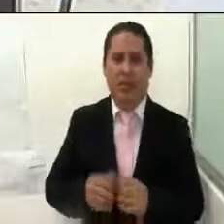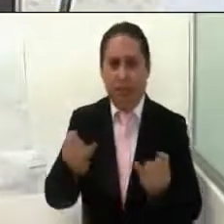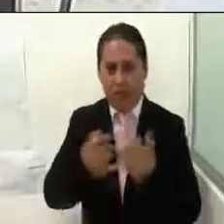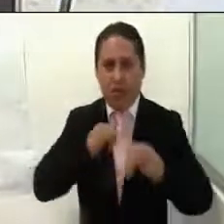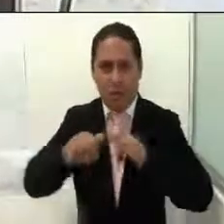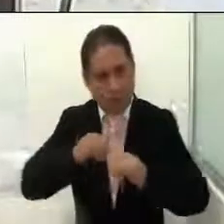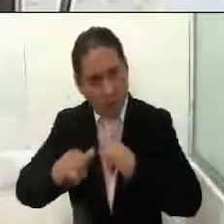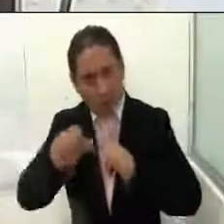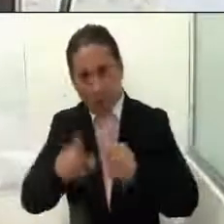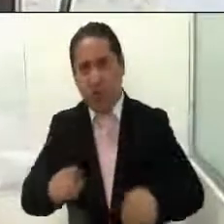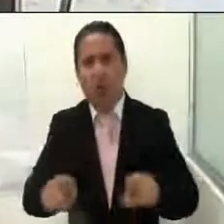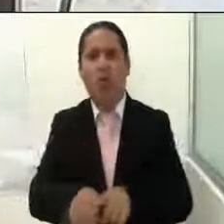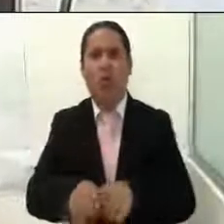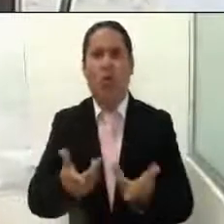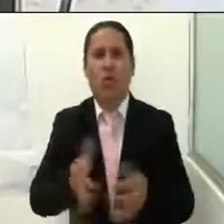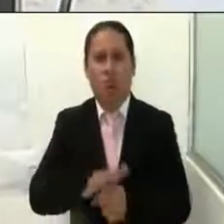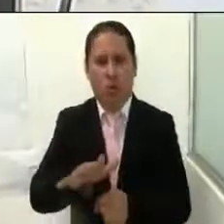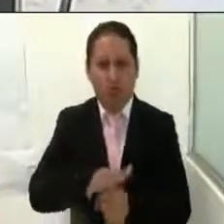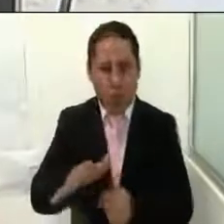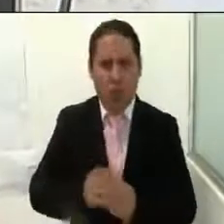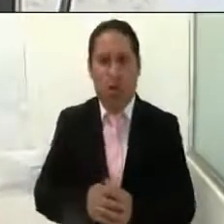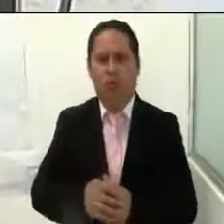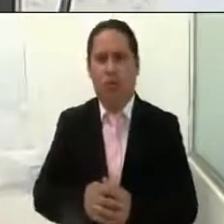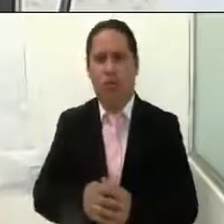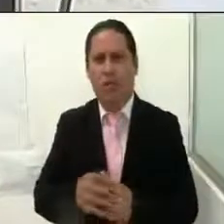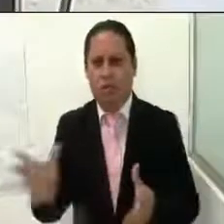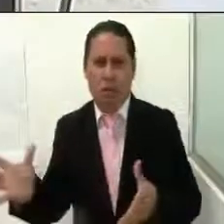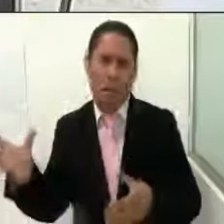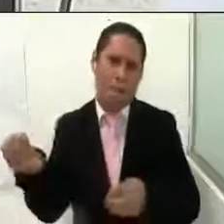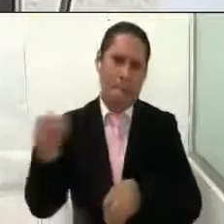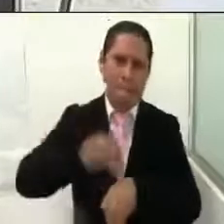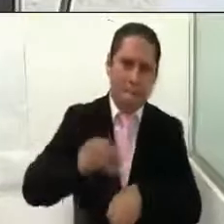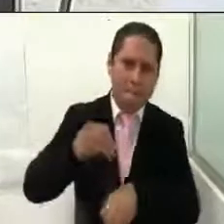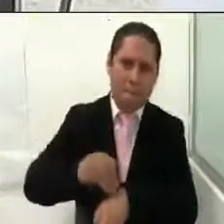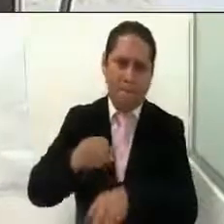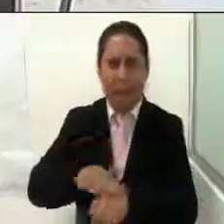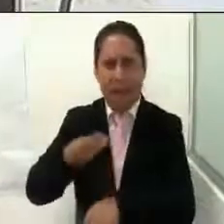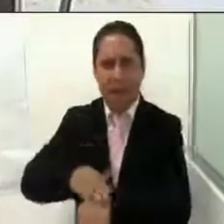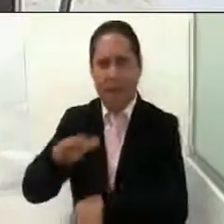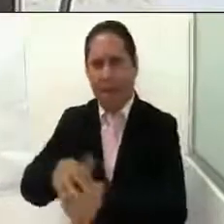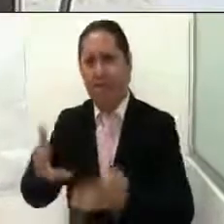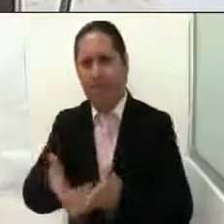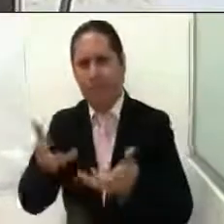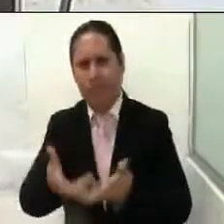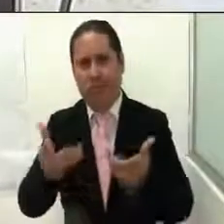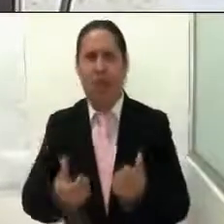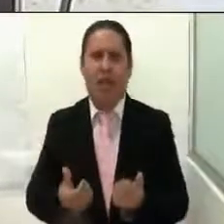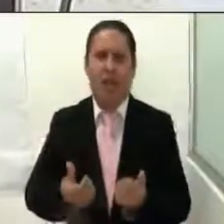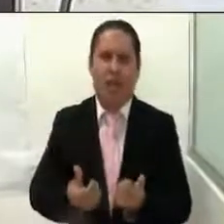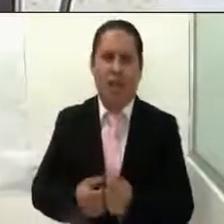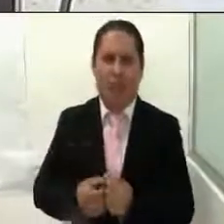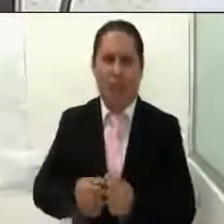con el cual se incorporaron predios de padrón catastral bajo el concepto de altas por